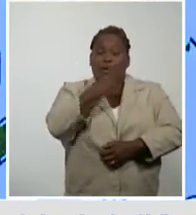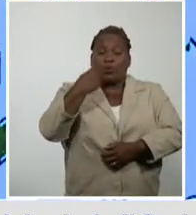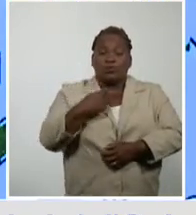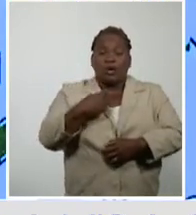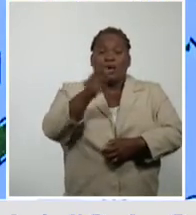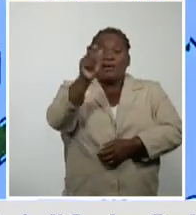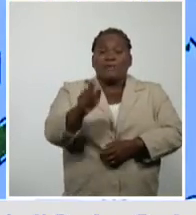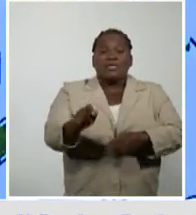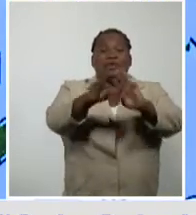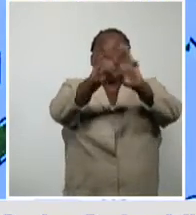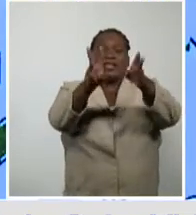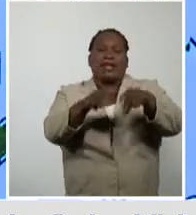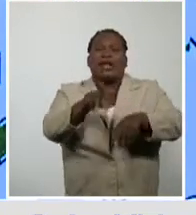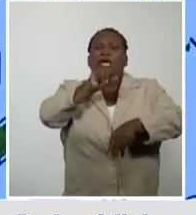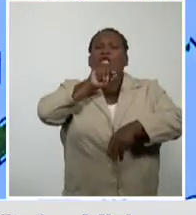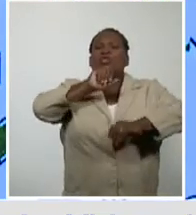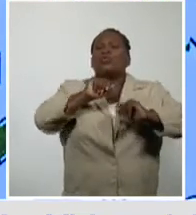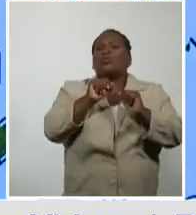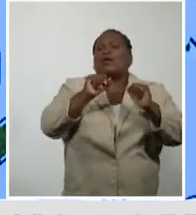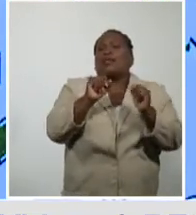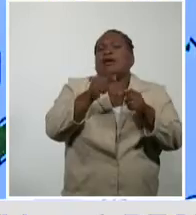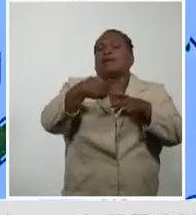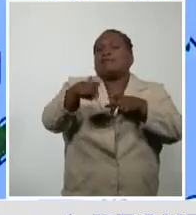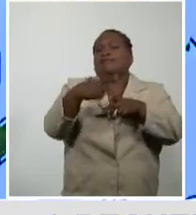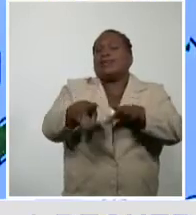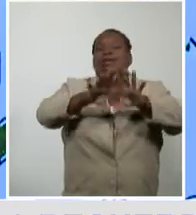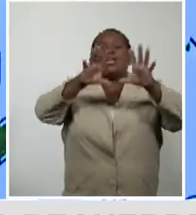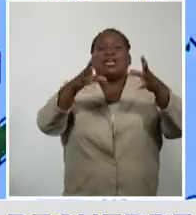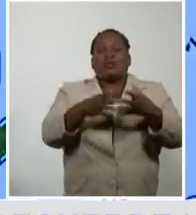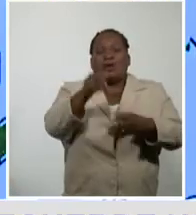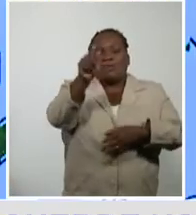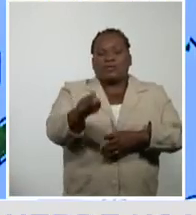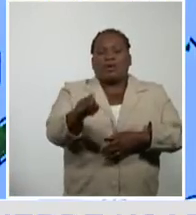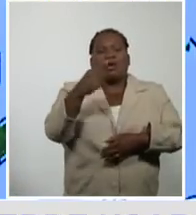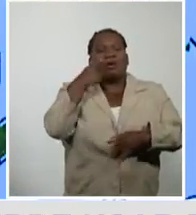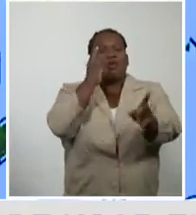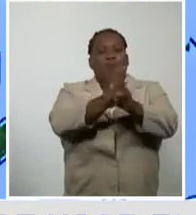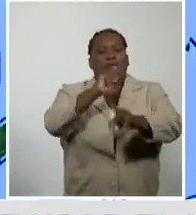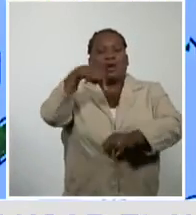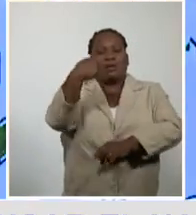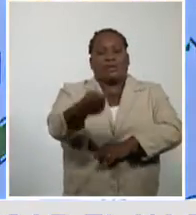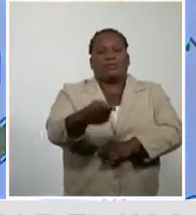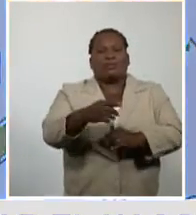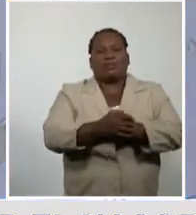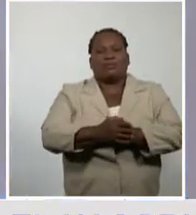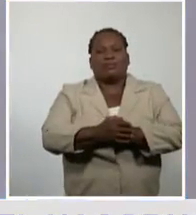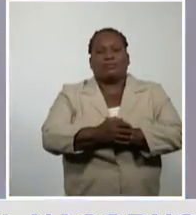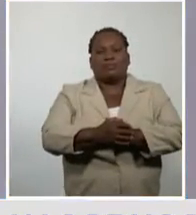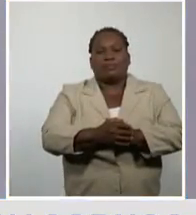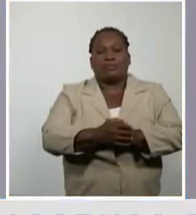redes sociales y otras plataformas digitales y para todos los que nos siguen. Nos vemos en la siguiente conferencia.